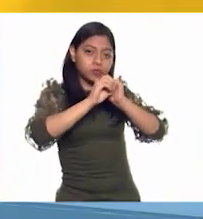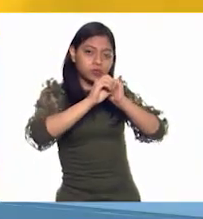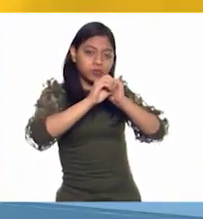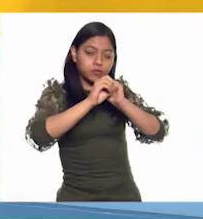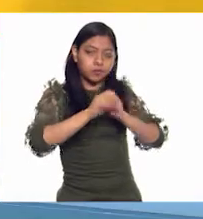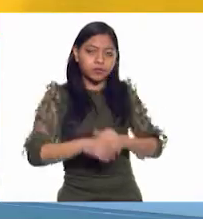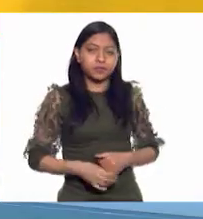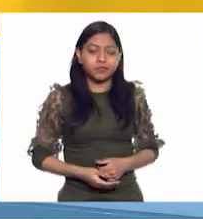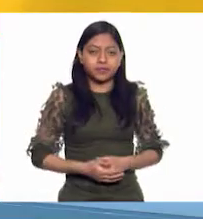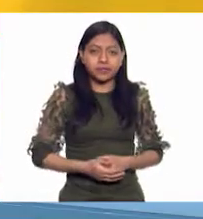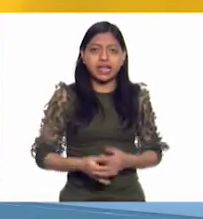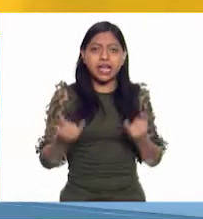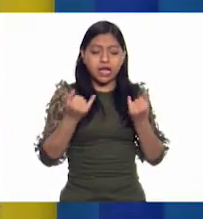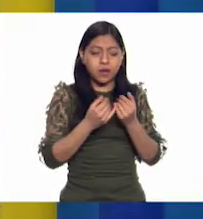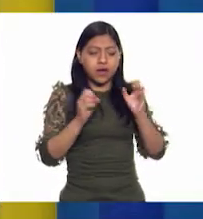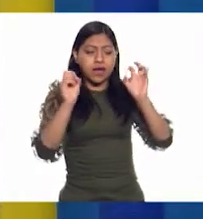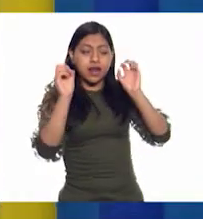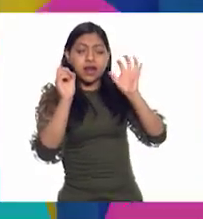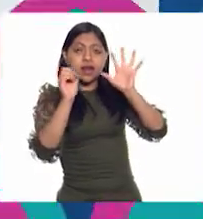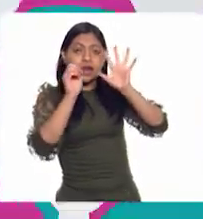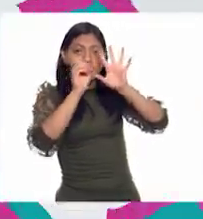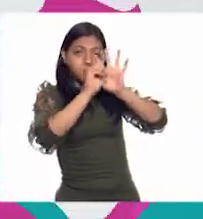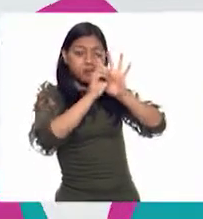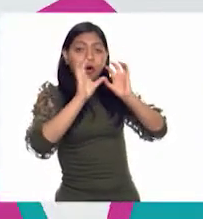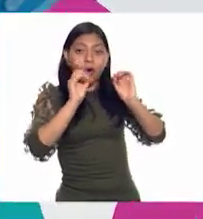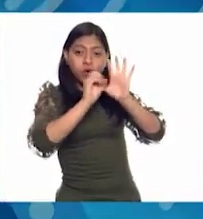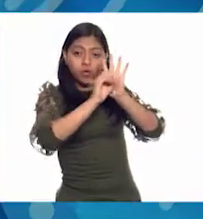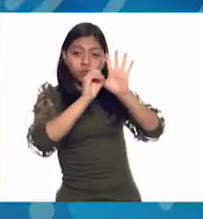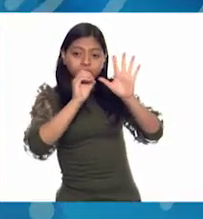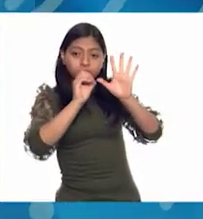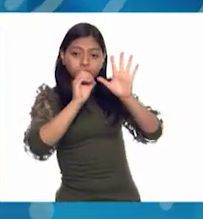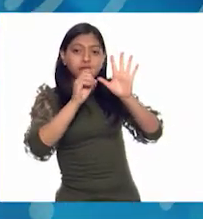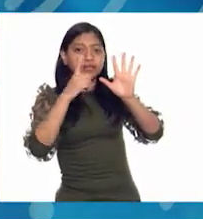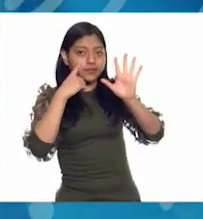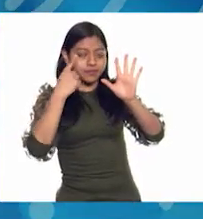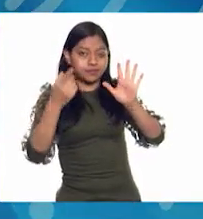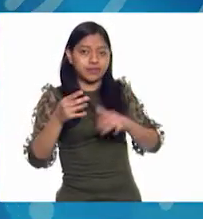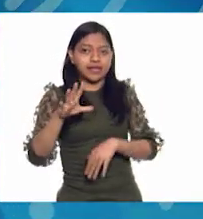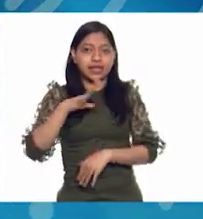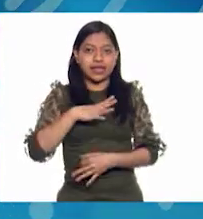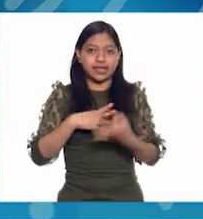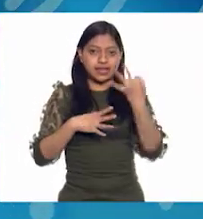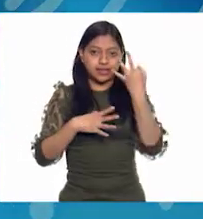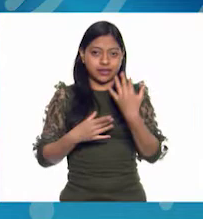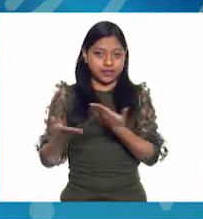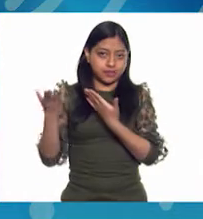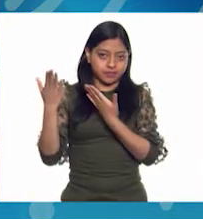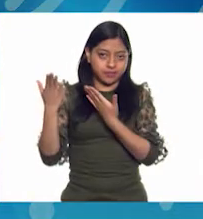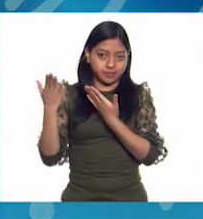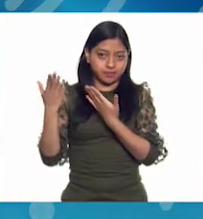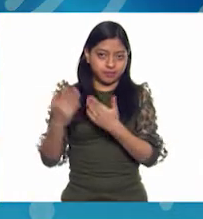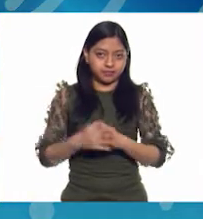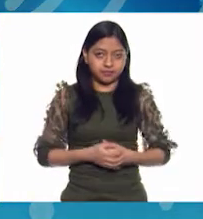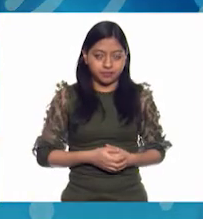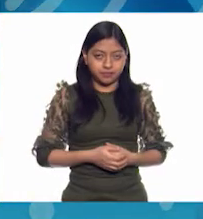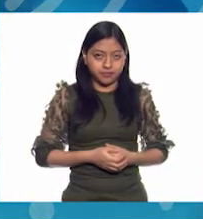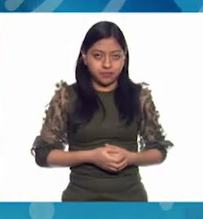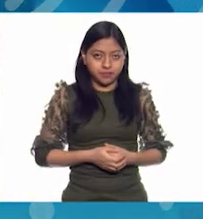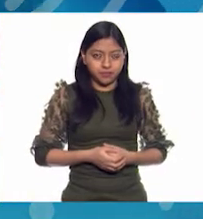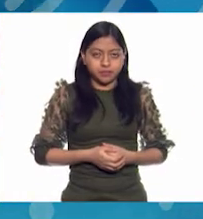eclipses totales y parciales? Claro, y no solo eso, existen 3 tipos. Eclipse solar